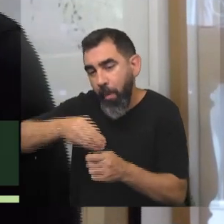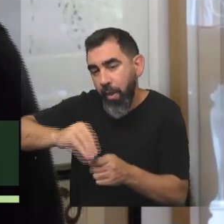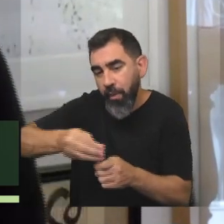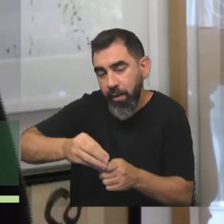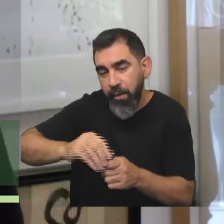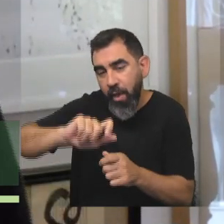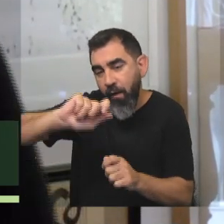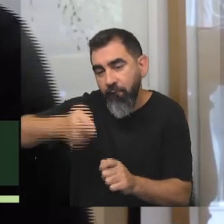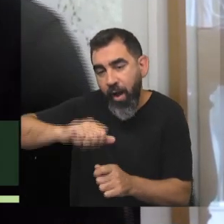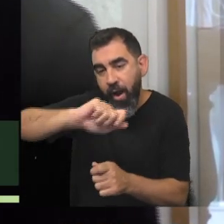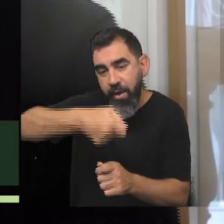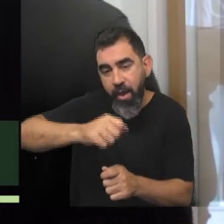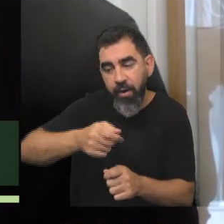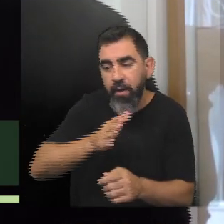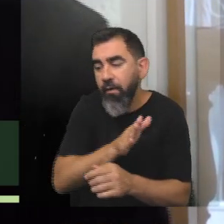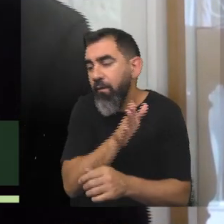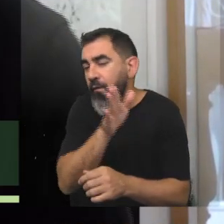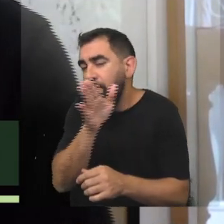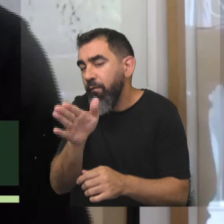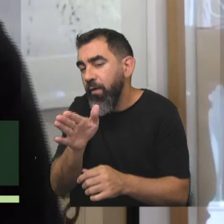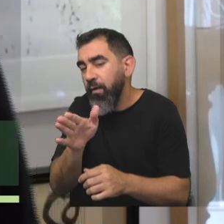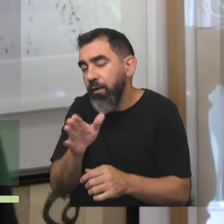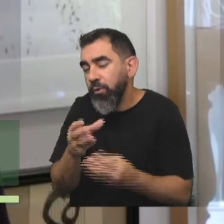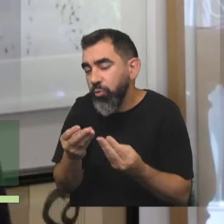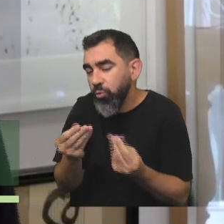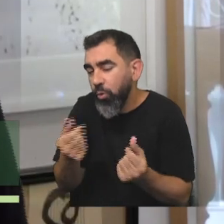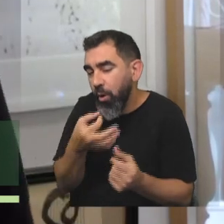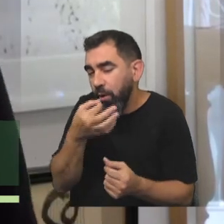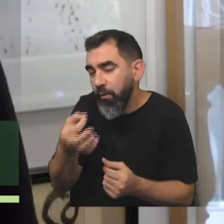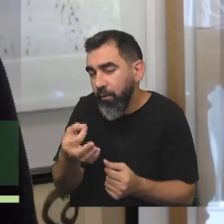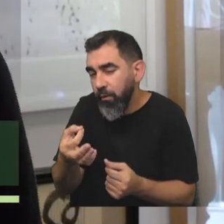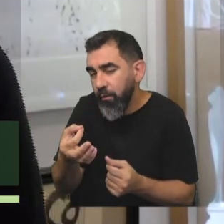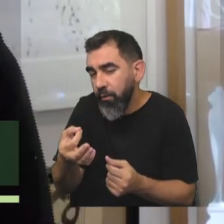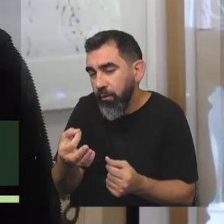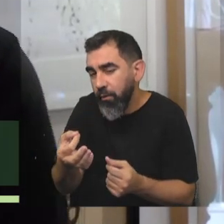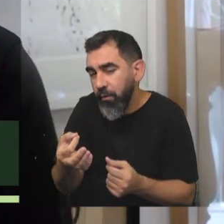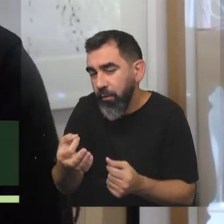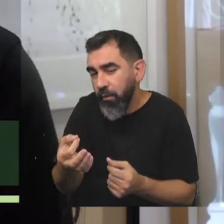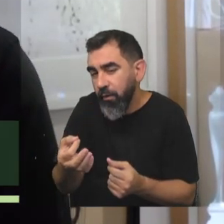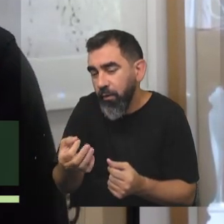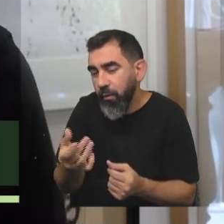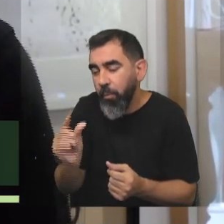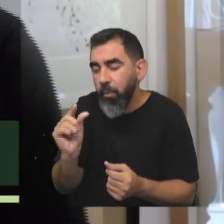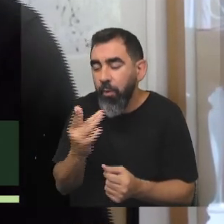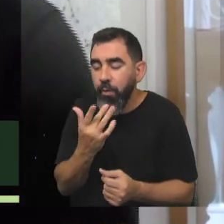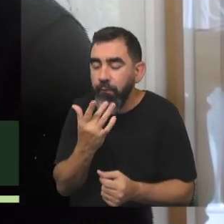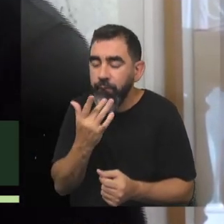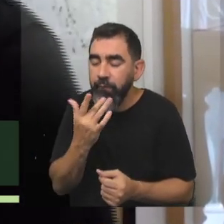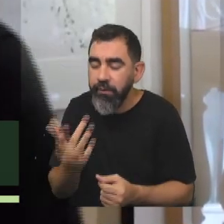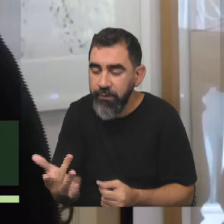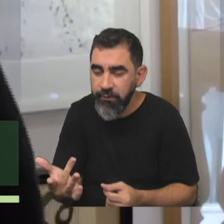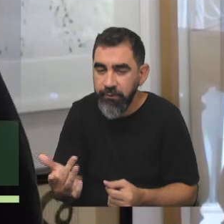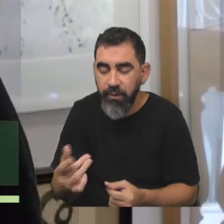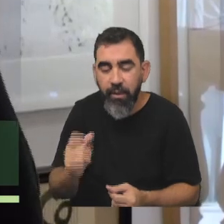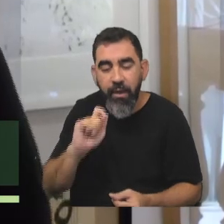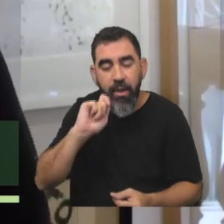pelando una banana él se acercaba hasta ti y muy suavemente te decía un poco de belleza por favor y es muy